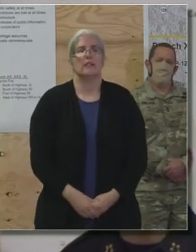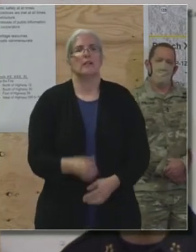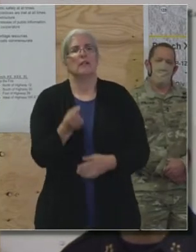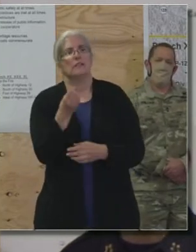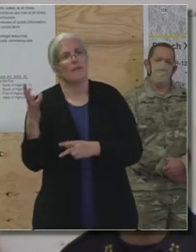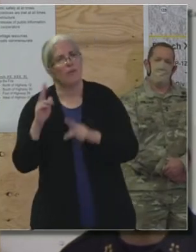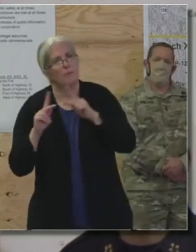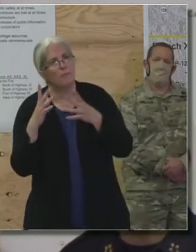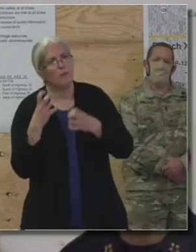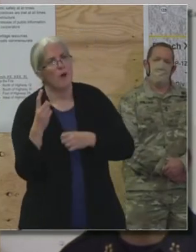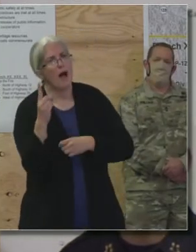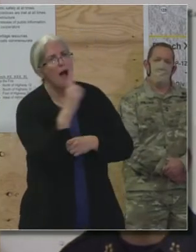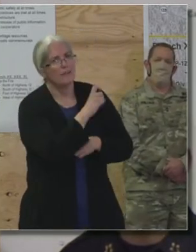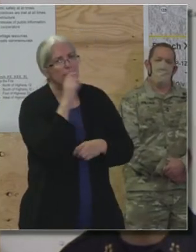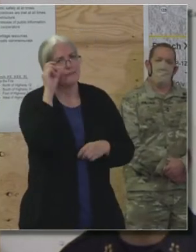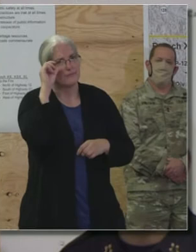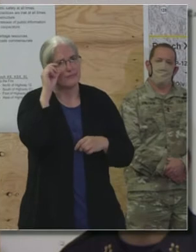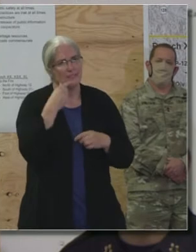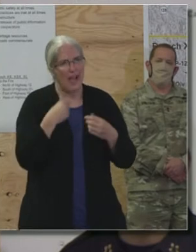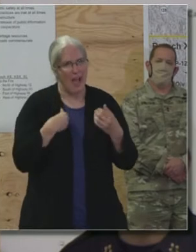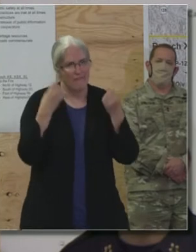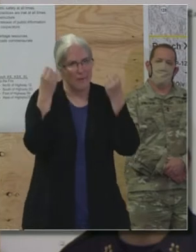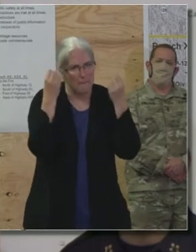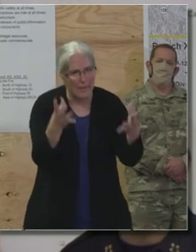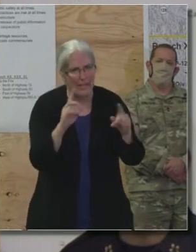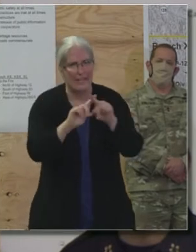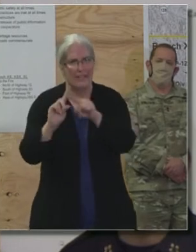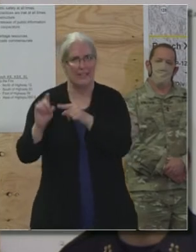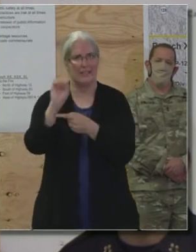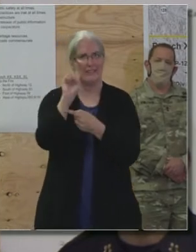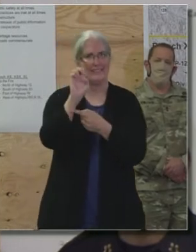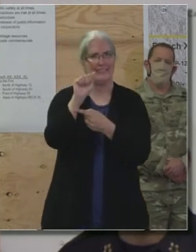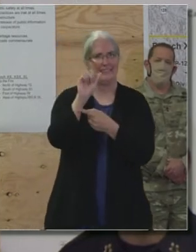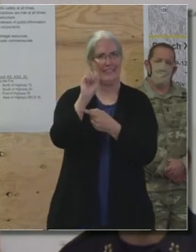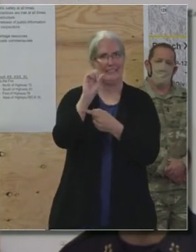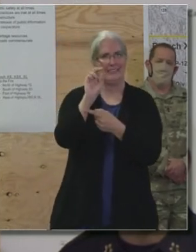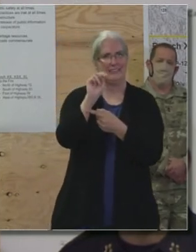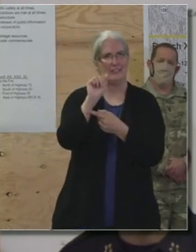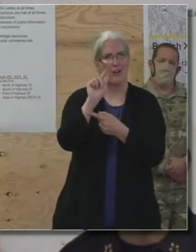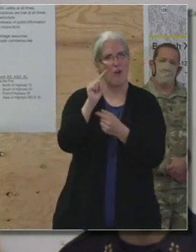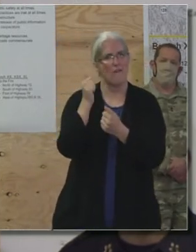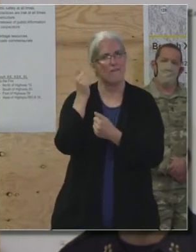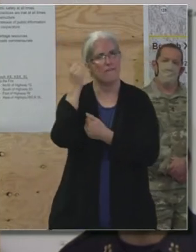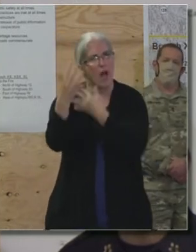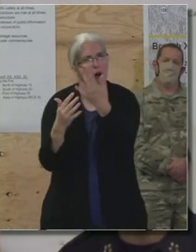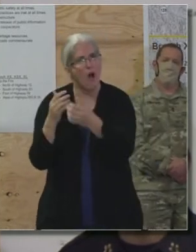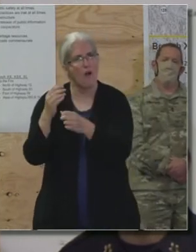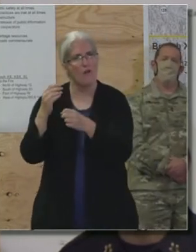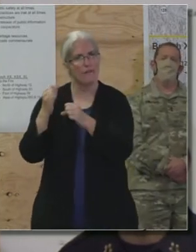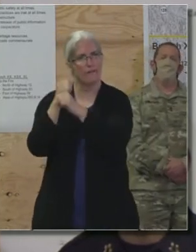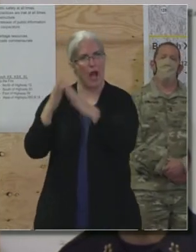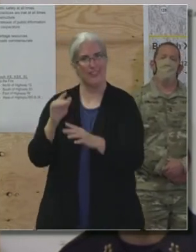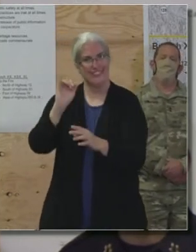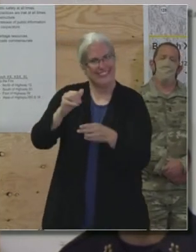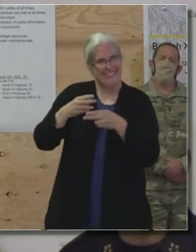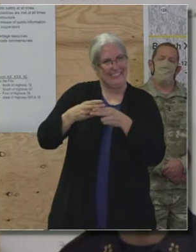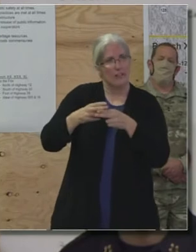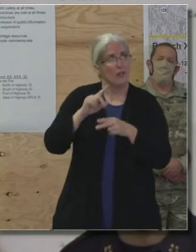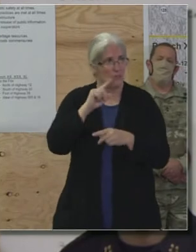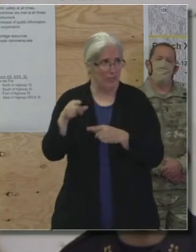concerniente a los bomberos muchos son reos y algunos los han